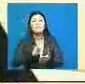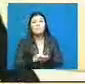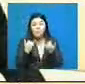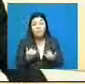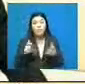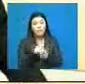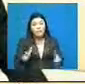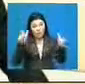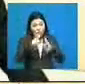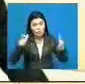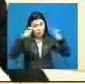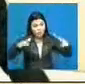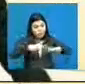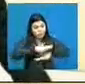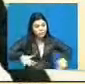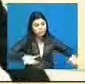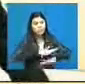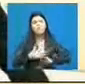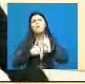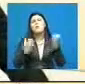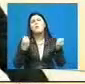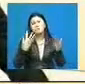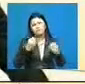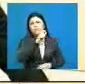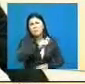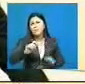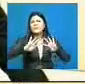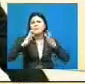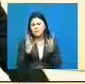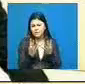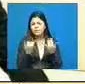Congreso de la República, muchos de los senadores aquí presentes,